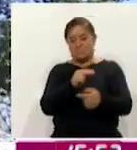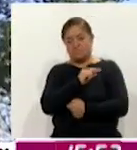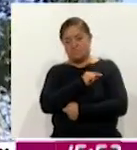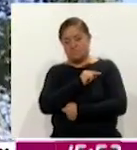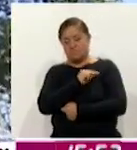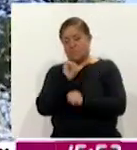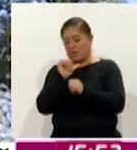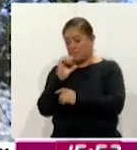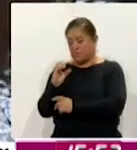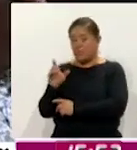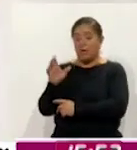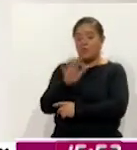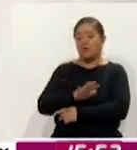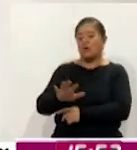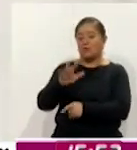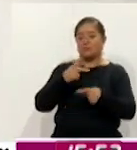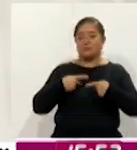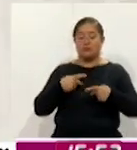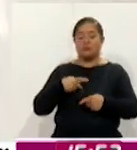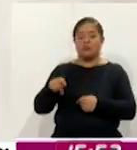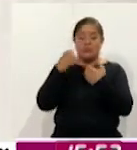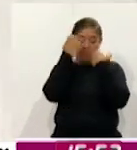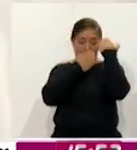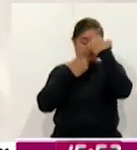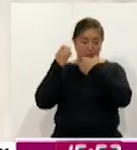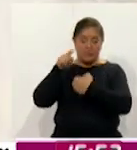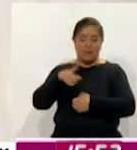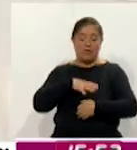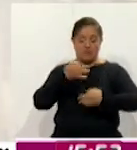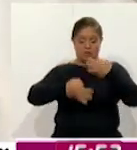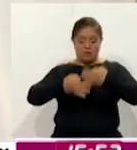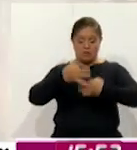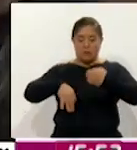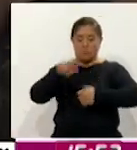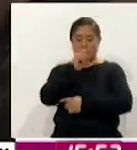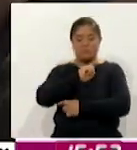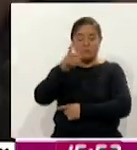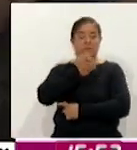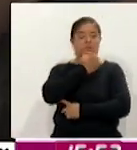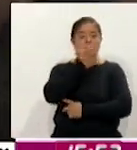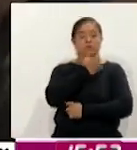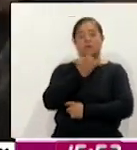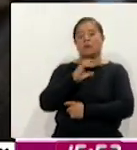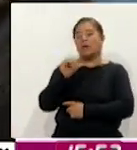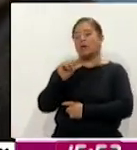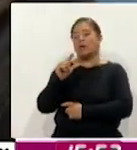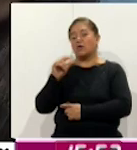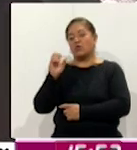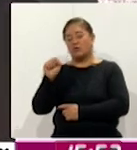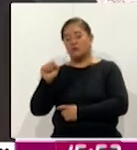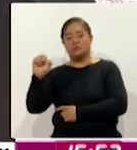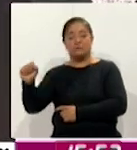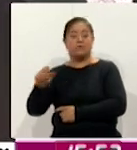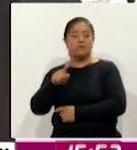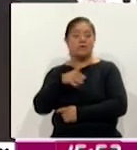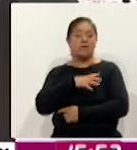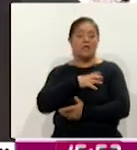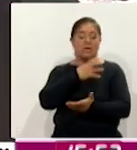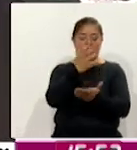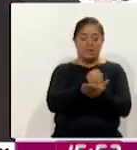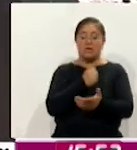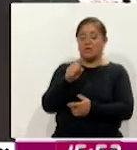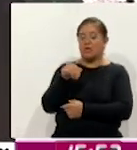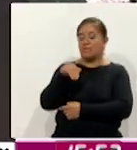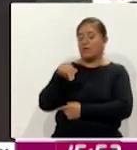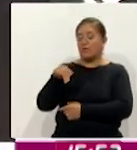en general. La evaluación de las postulaciones estará a cargo del jurado especialista de la Escuela Carlos Septién y la entrega del premio Miguel N. Lira se